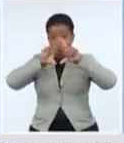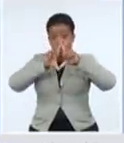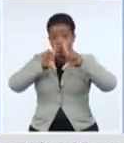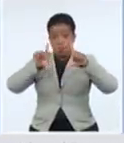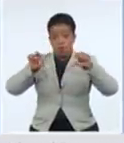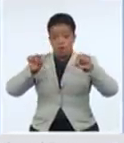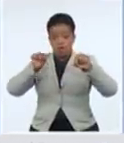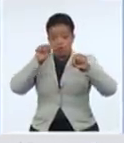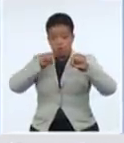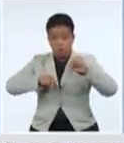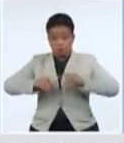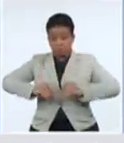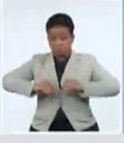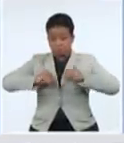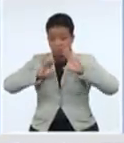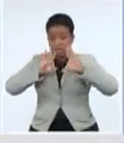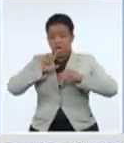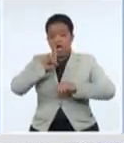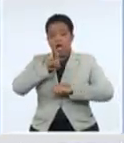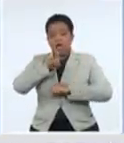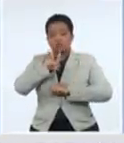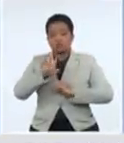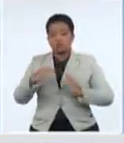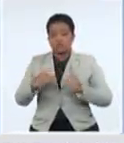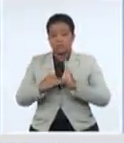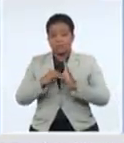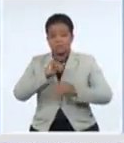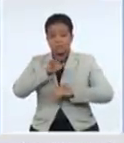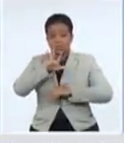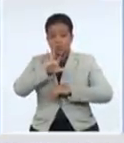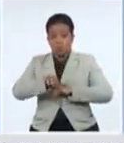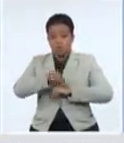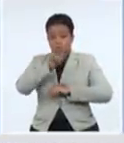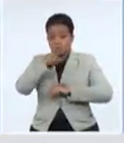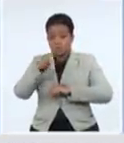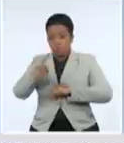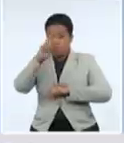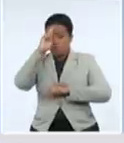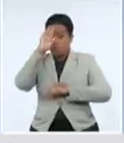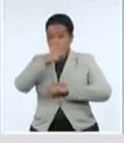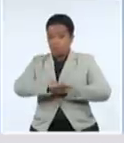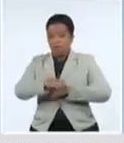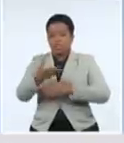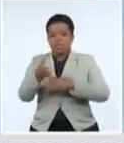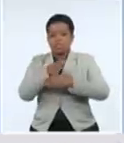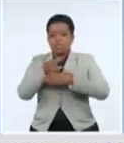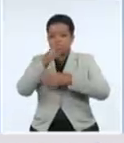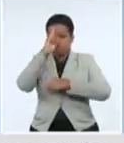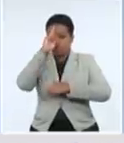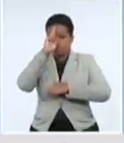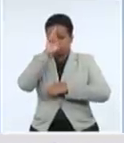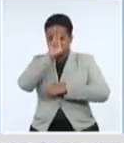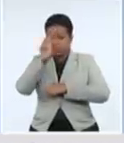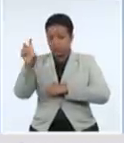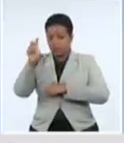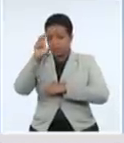14.650 pacientes ingresados en diferentes estadios relacionados con